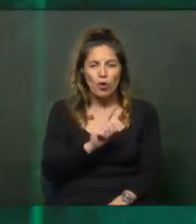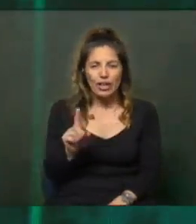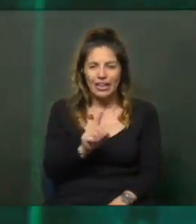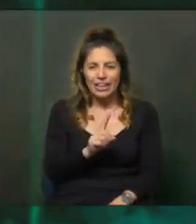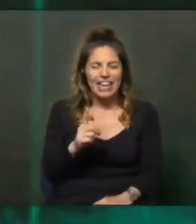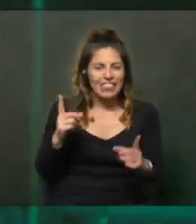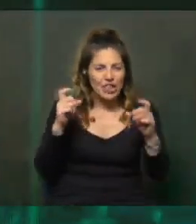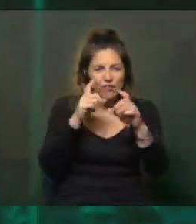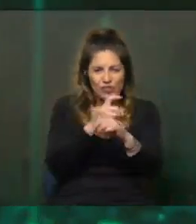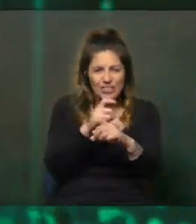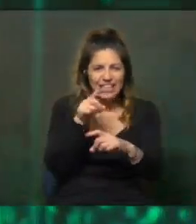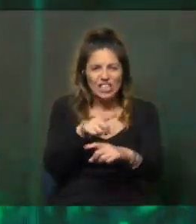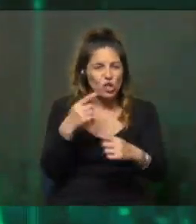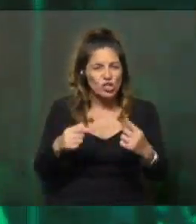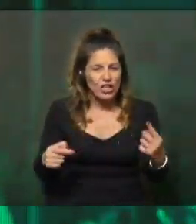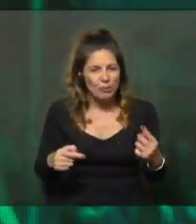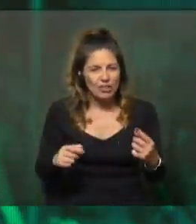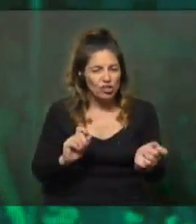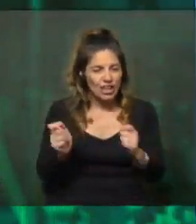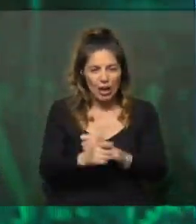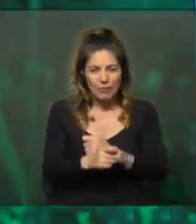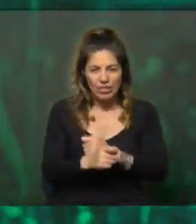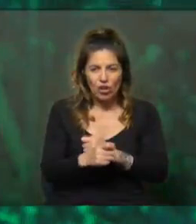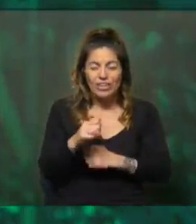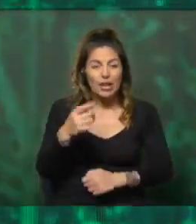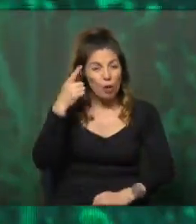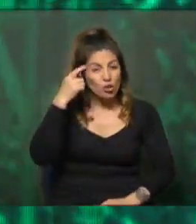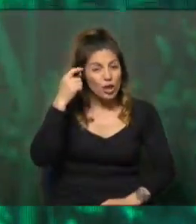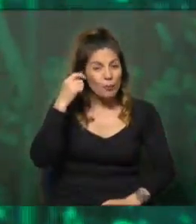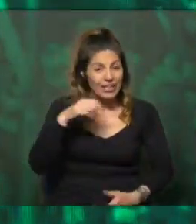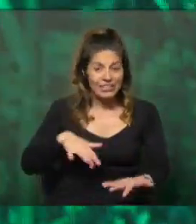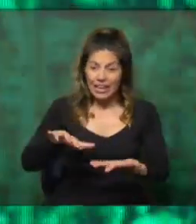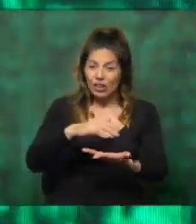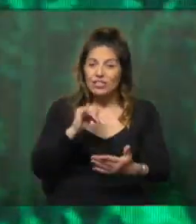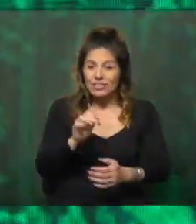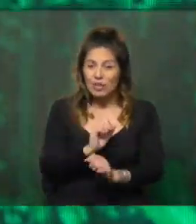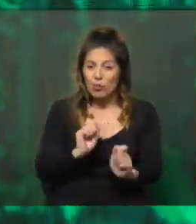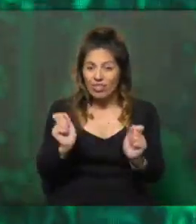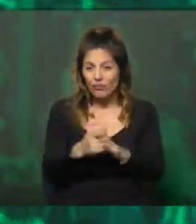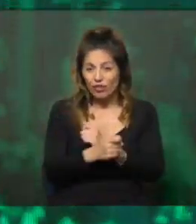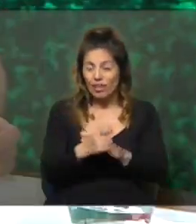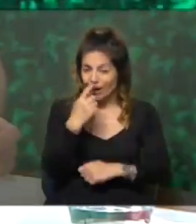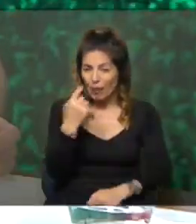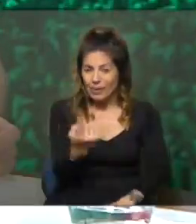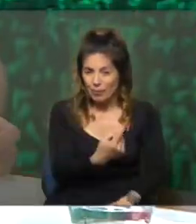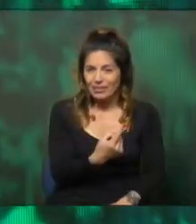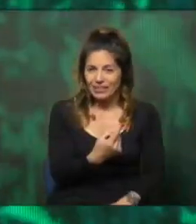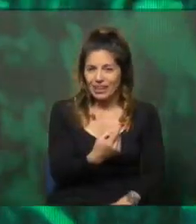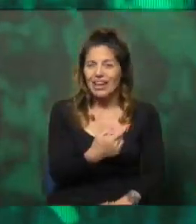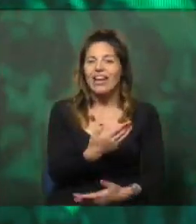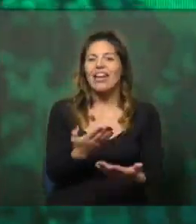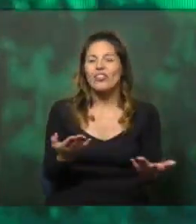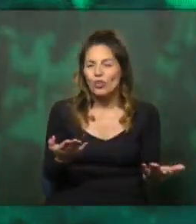era muy difícil que esos elementos sean revertidos Y tenemos experiencias regionales que sí se pueden revertir y rápidamente